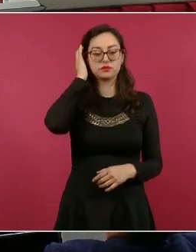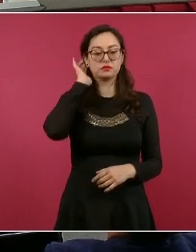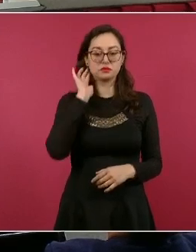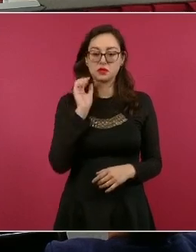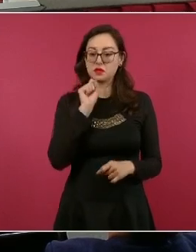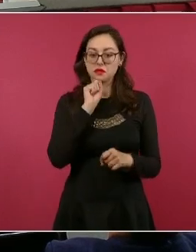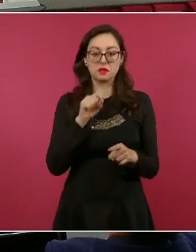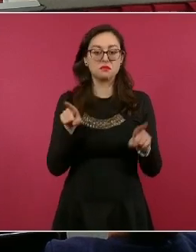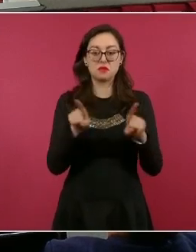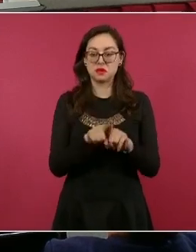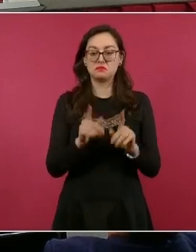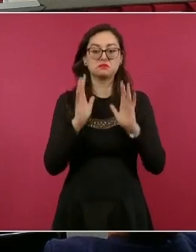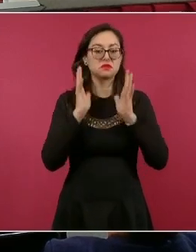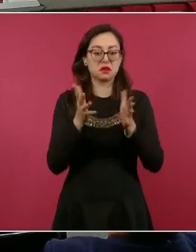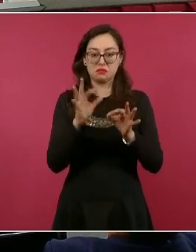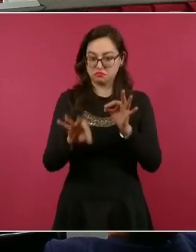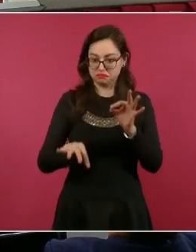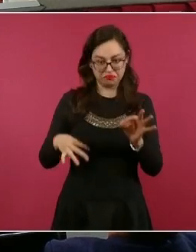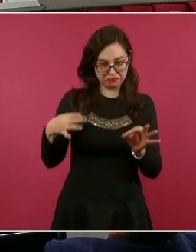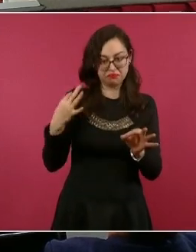terminado completamente.